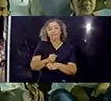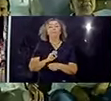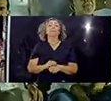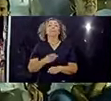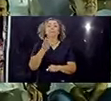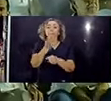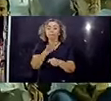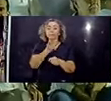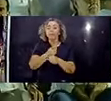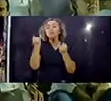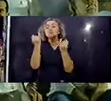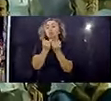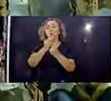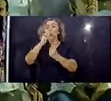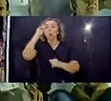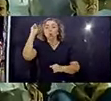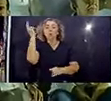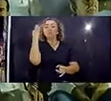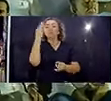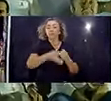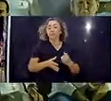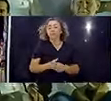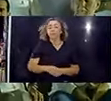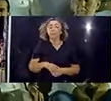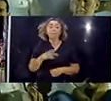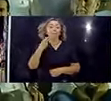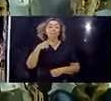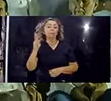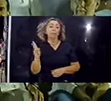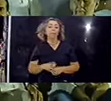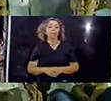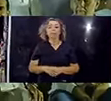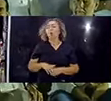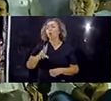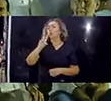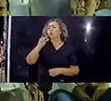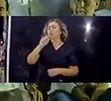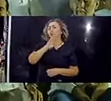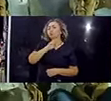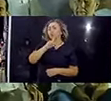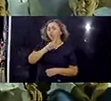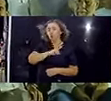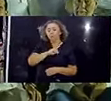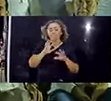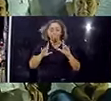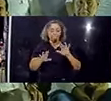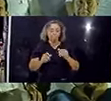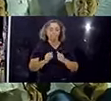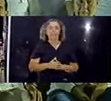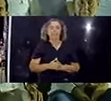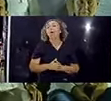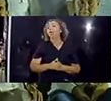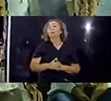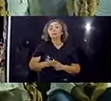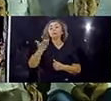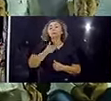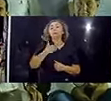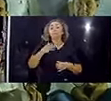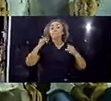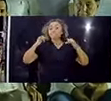universidad pero no solo son espacios con computadoras sino que hay tutores para que les